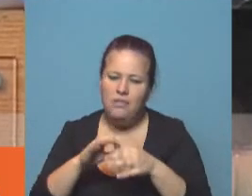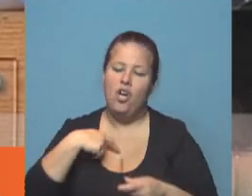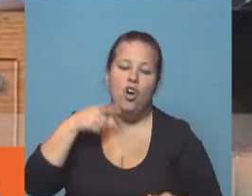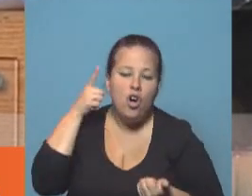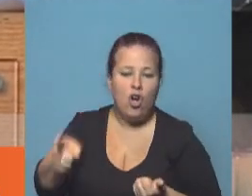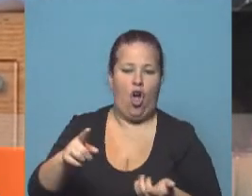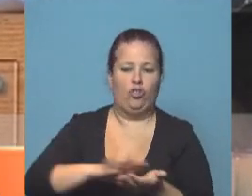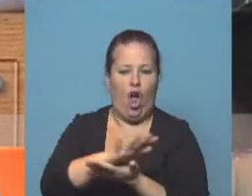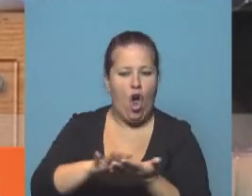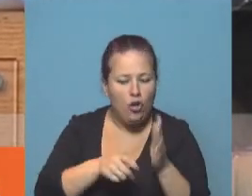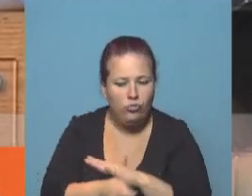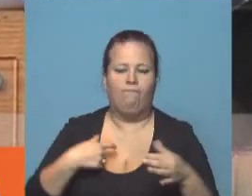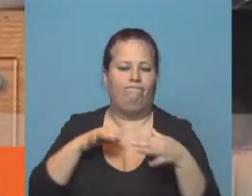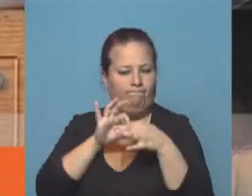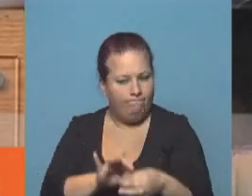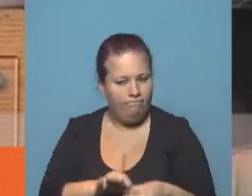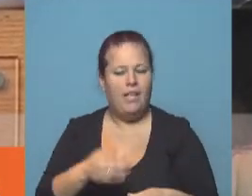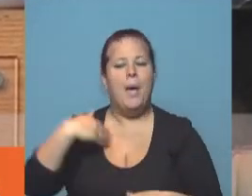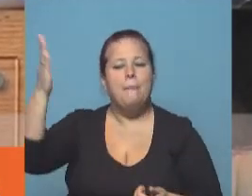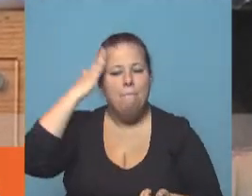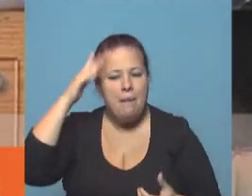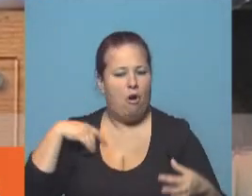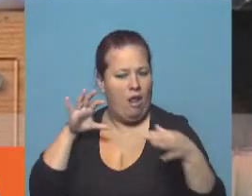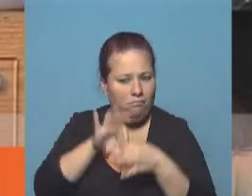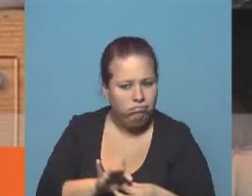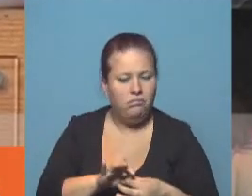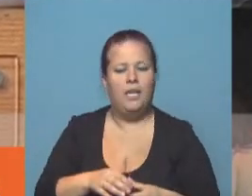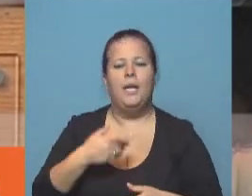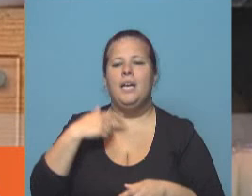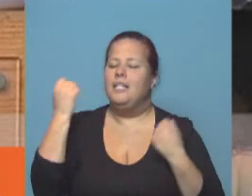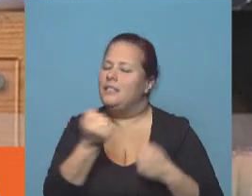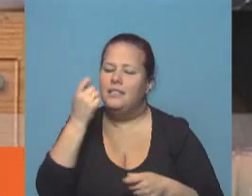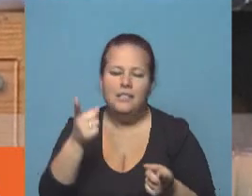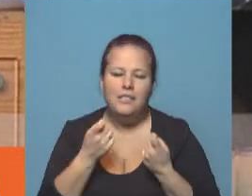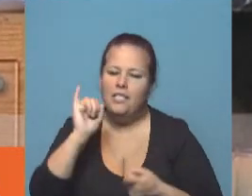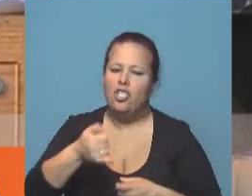rechazo a la corrupción nos une, la memoria nos une, la imperiosa